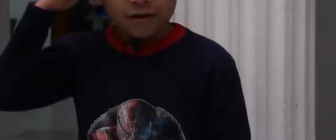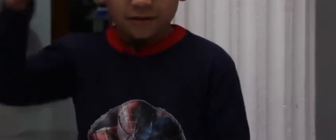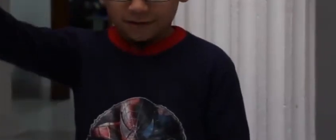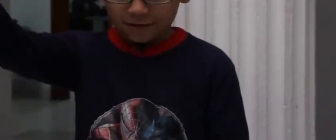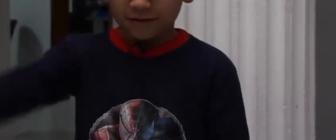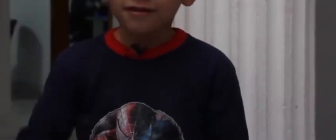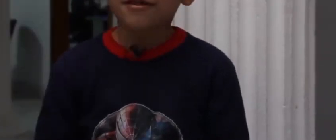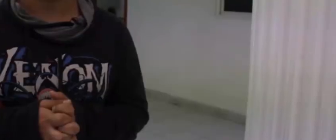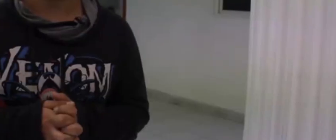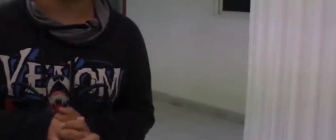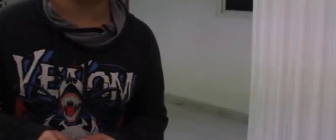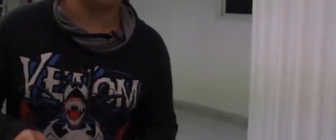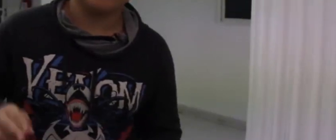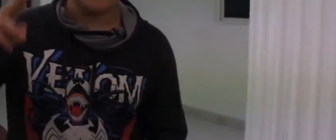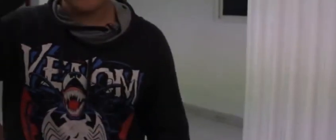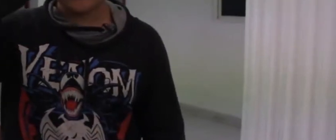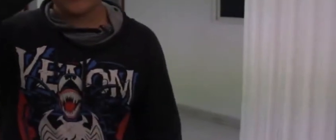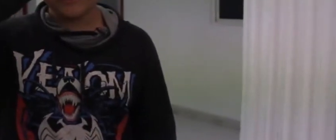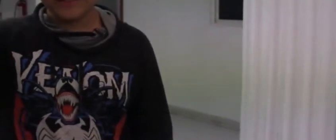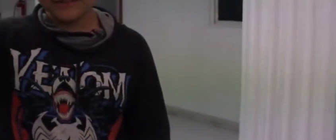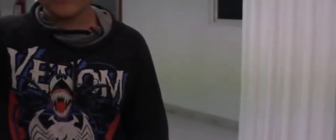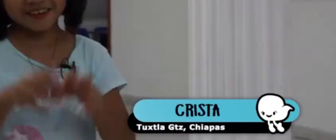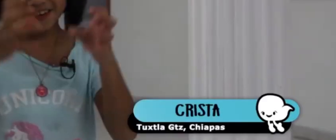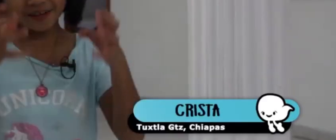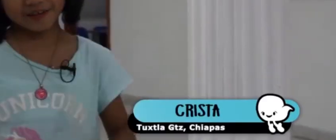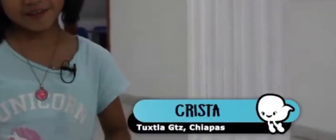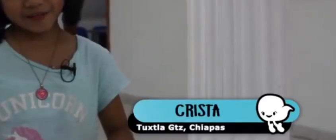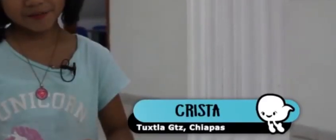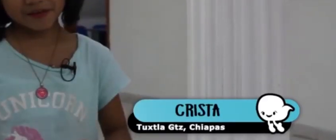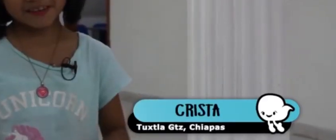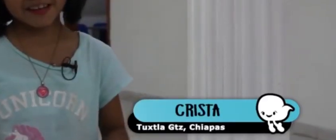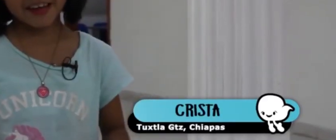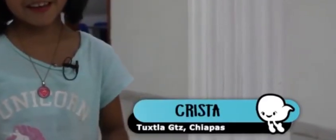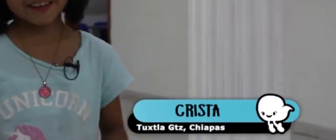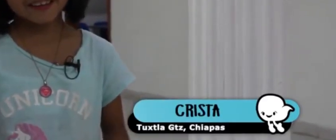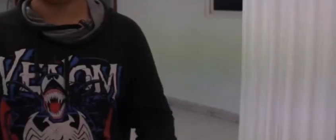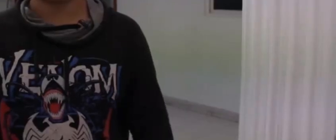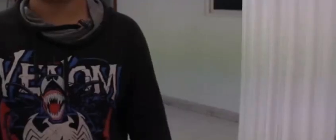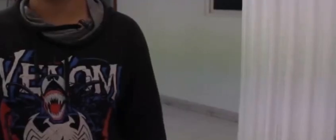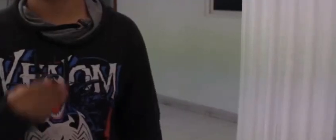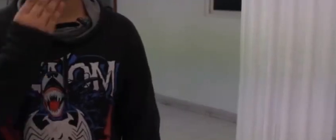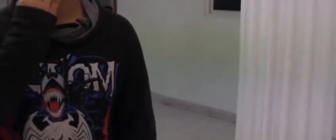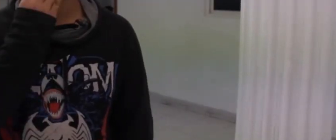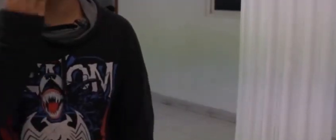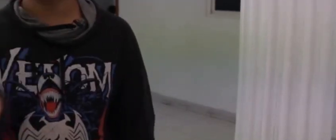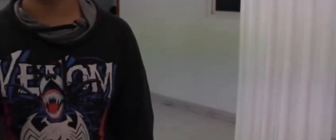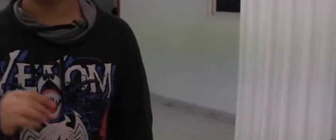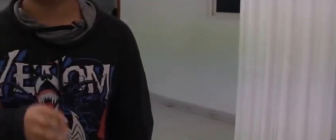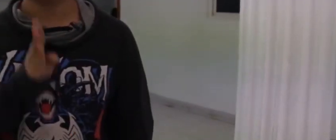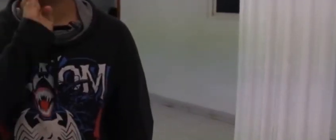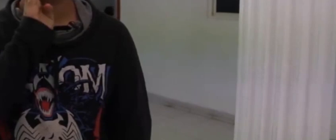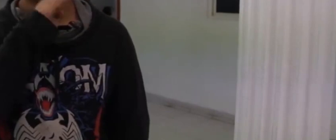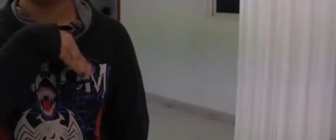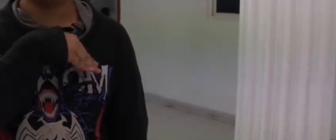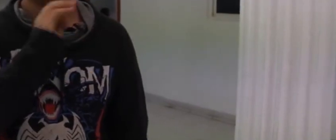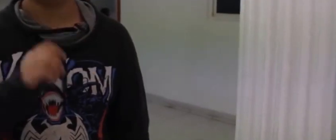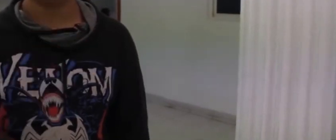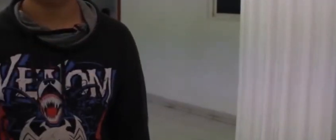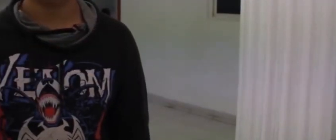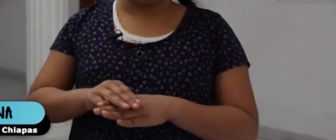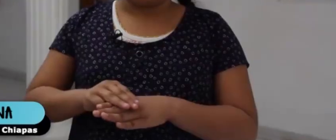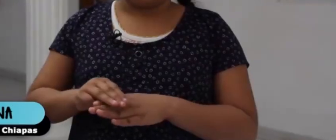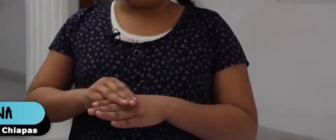cosas. Por ejemplo, esto es hola. ¿Cómo estás? Bien,